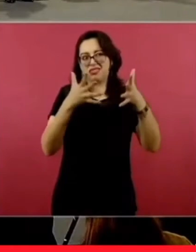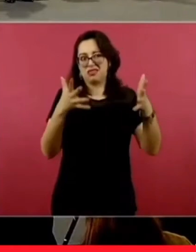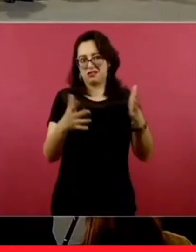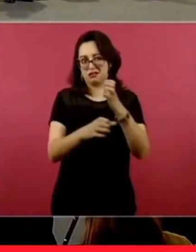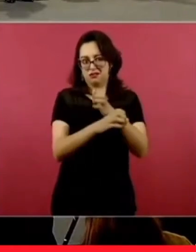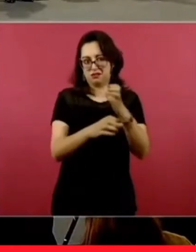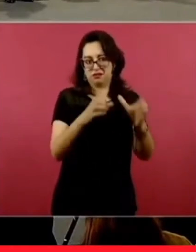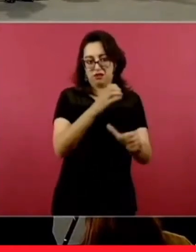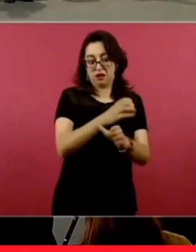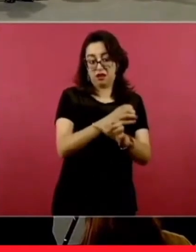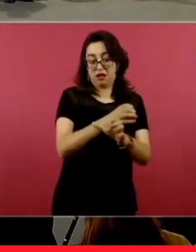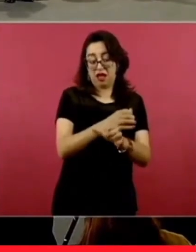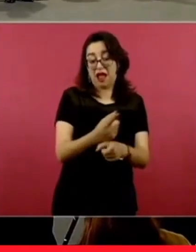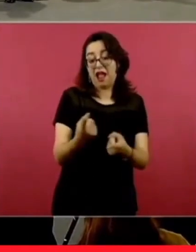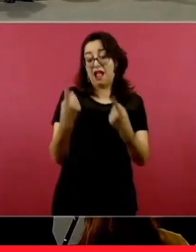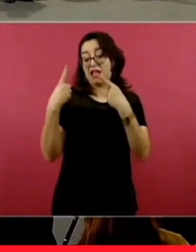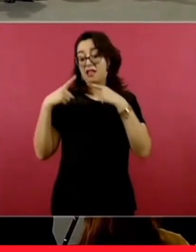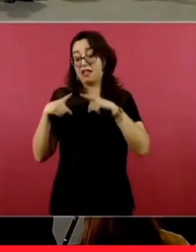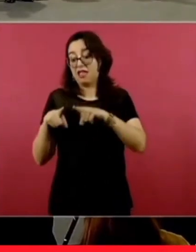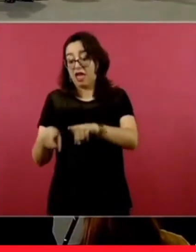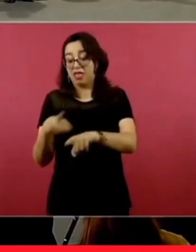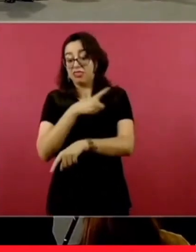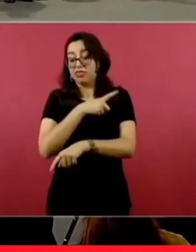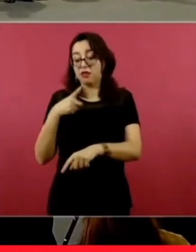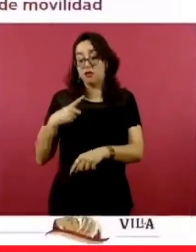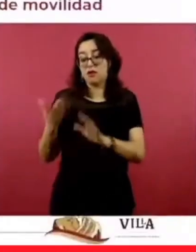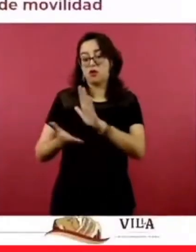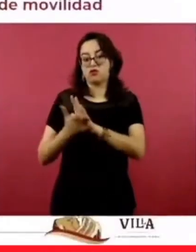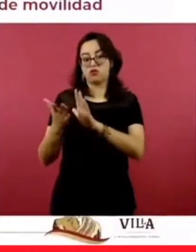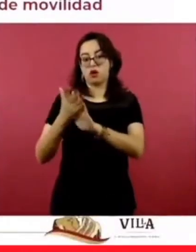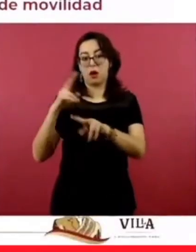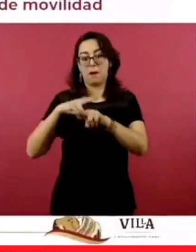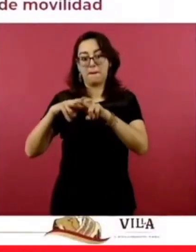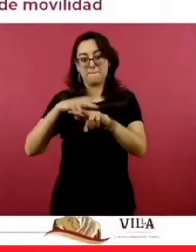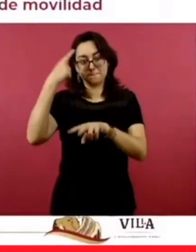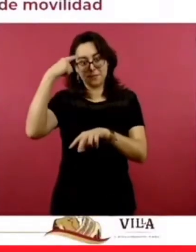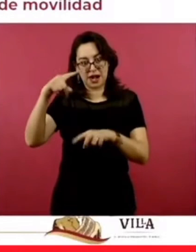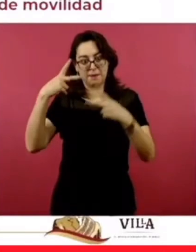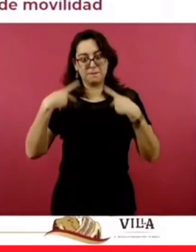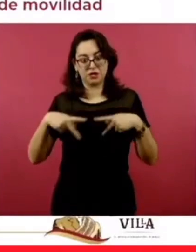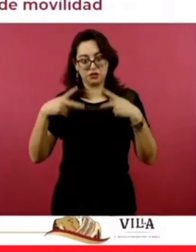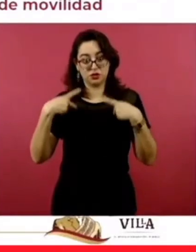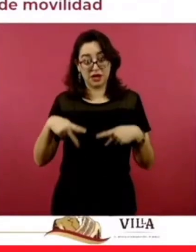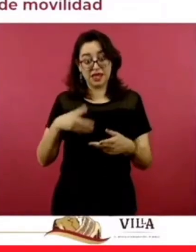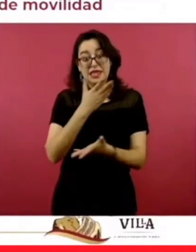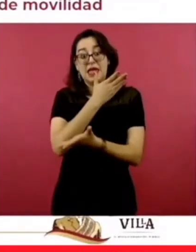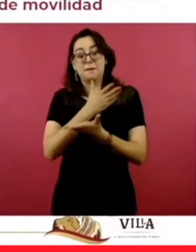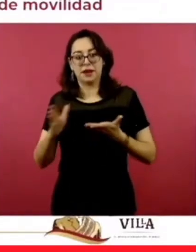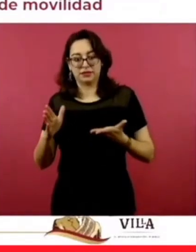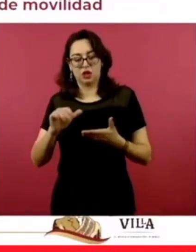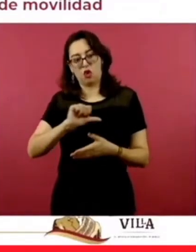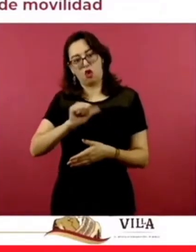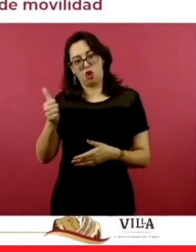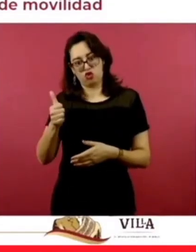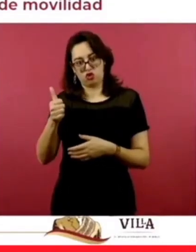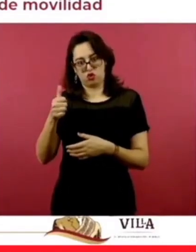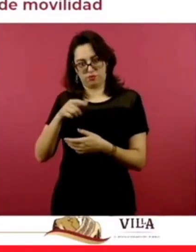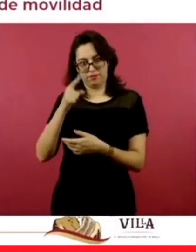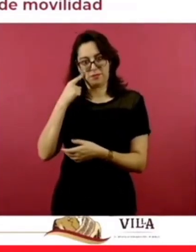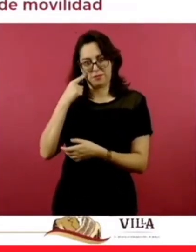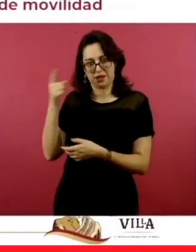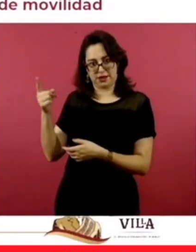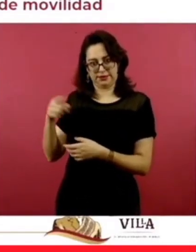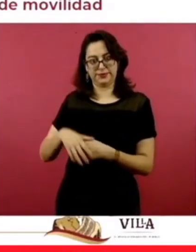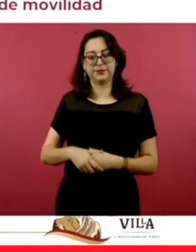en proceso de la construcción de un nuevo patio de maniobras, que es el marcado en color negro rayado donde